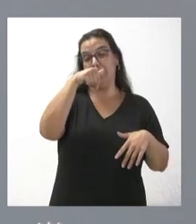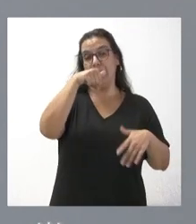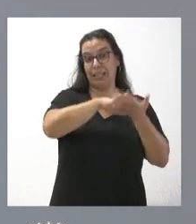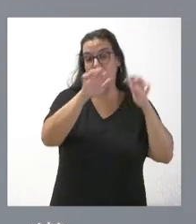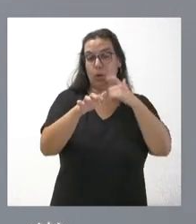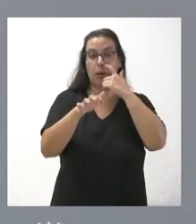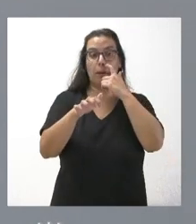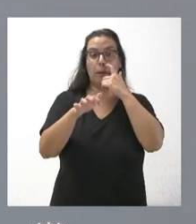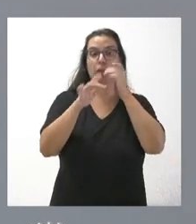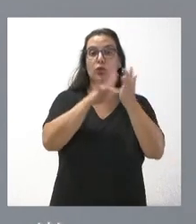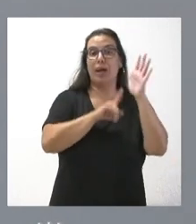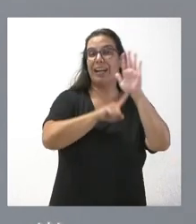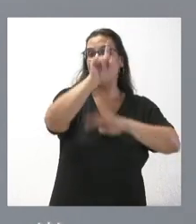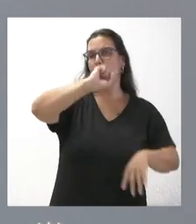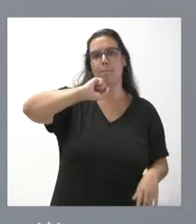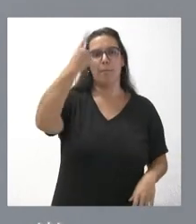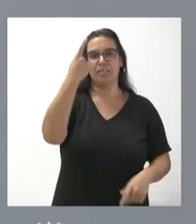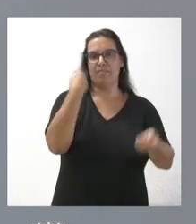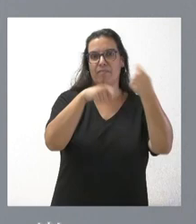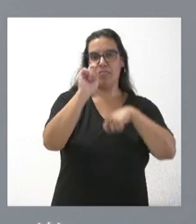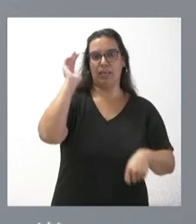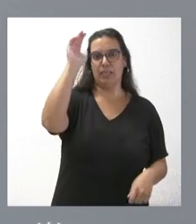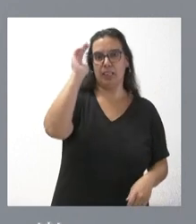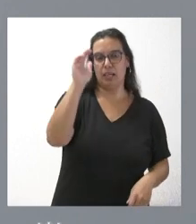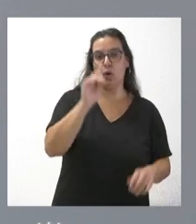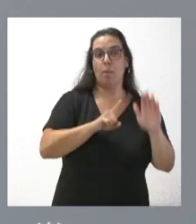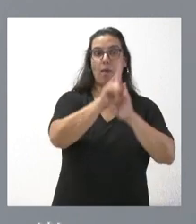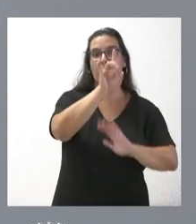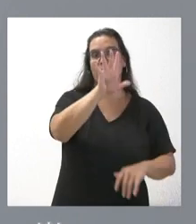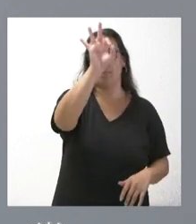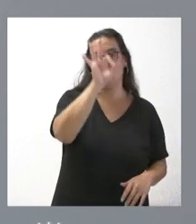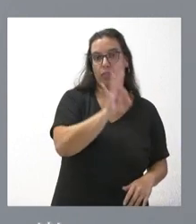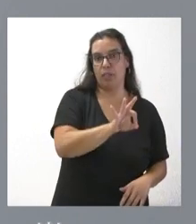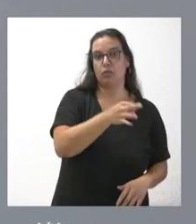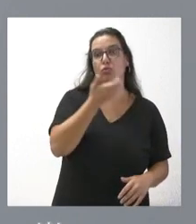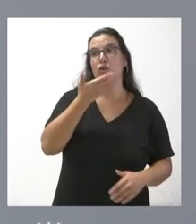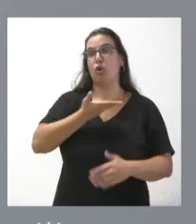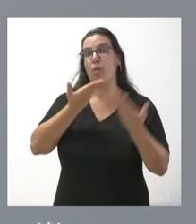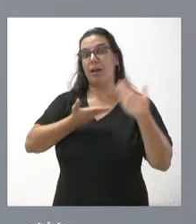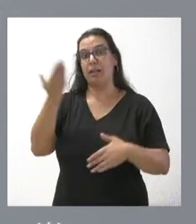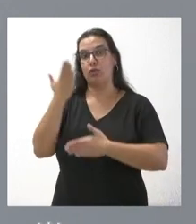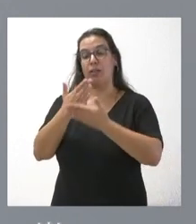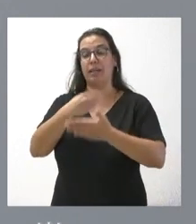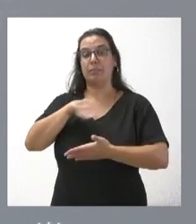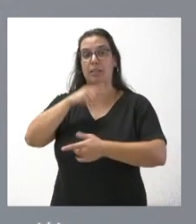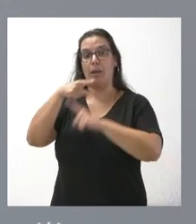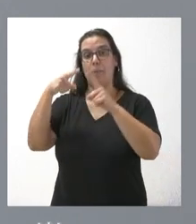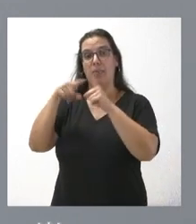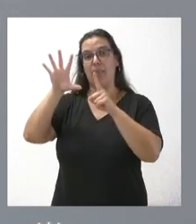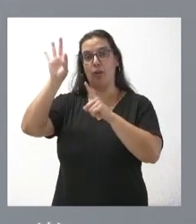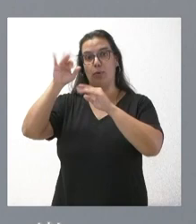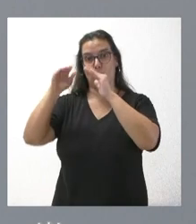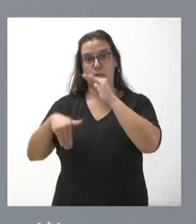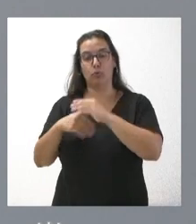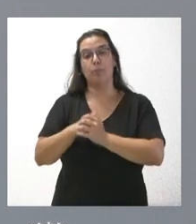comunidad autónoma con más crecimiento de las exportaciones, una subida del 15%. Frente a la media española, que está por debajo del 5%,